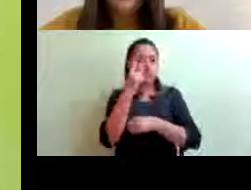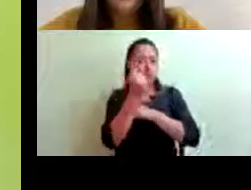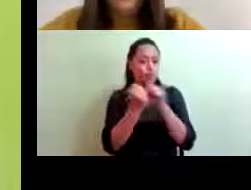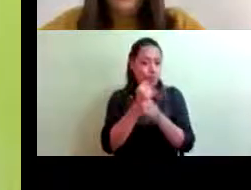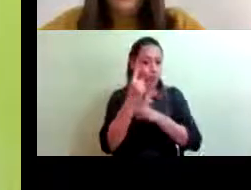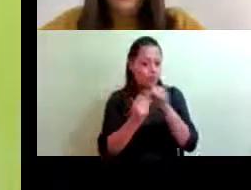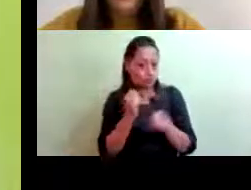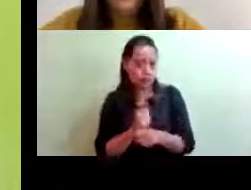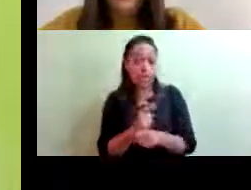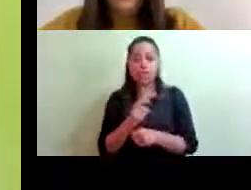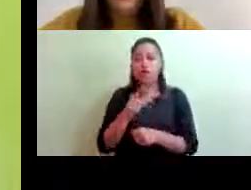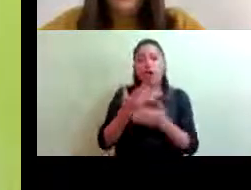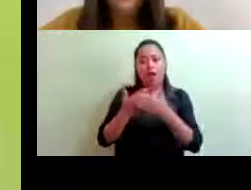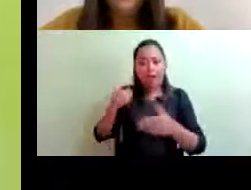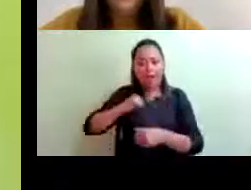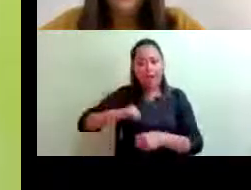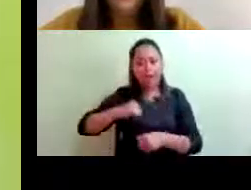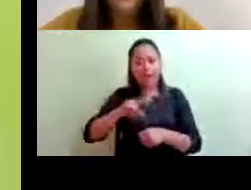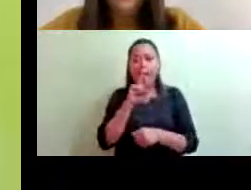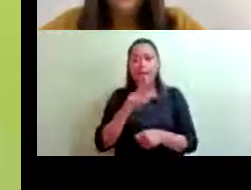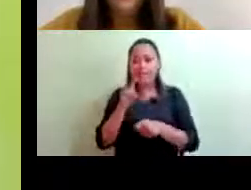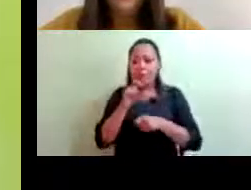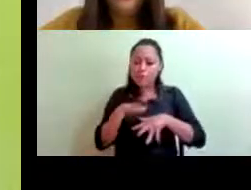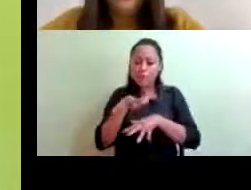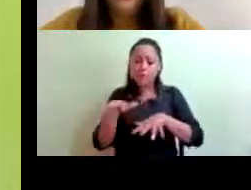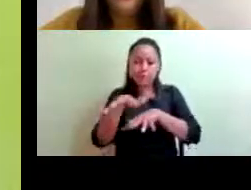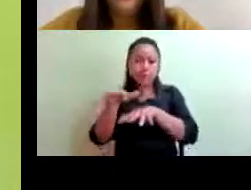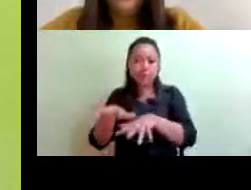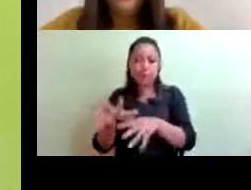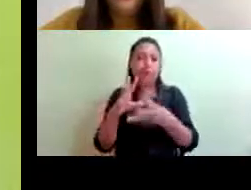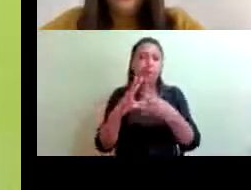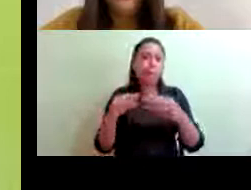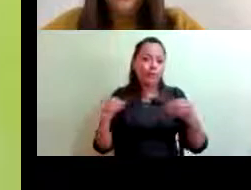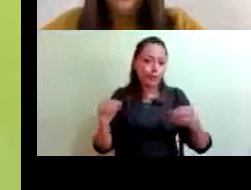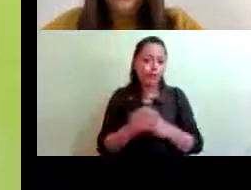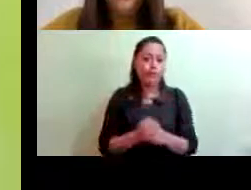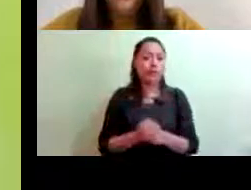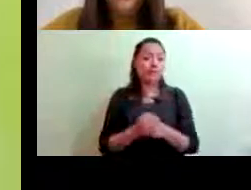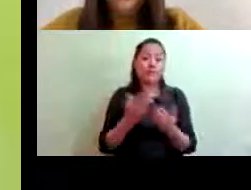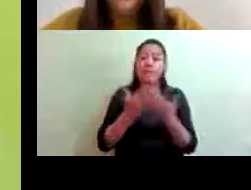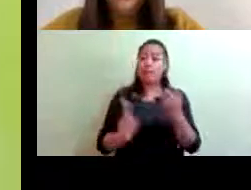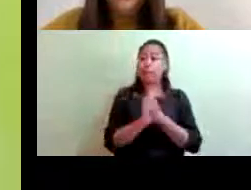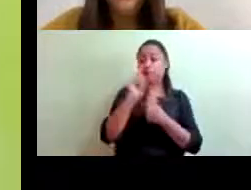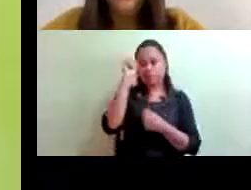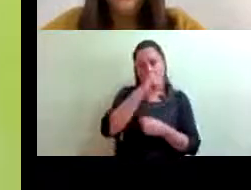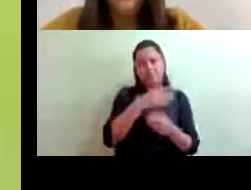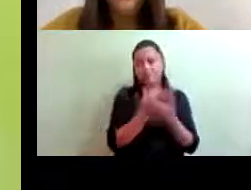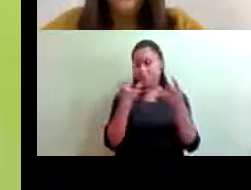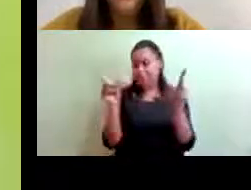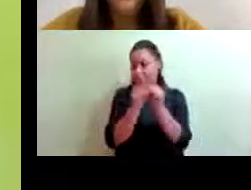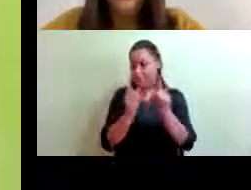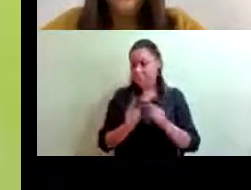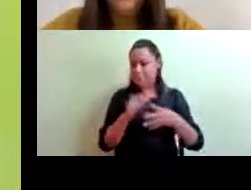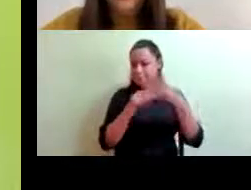manantiales agotados y cada vez más recurrimos al trasvase y la situación crítica. En resumen, digamos, son estos 4 puntitos de lo que